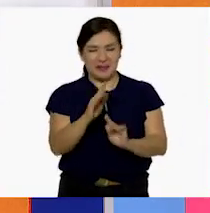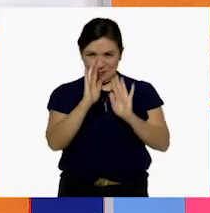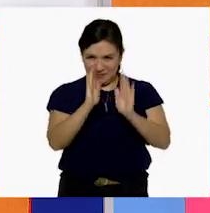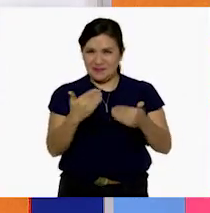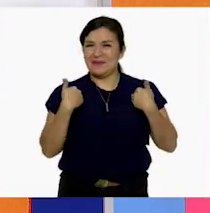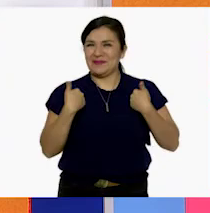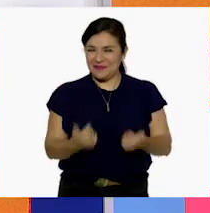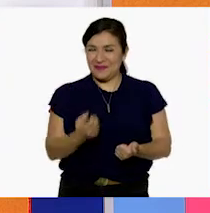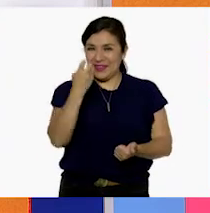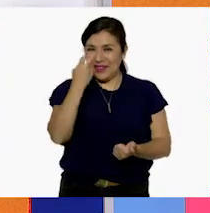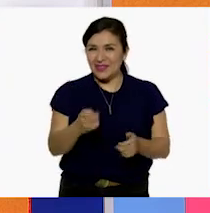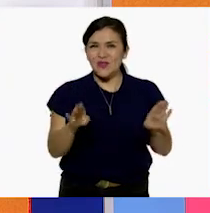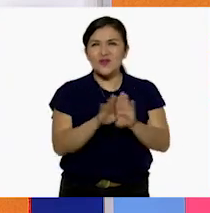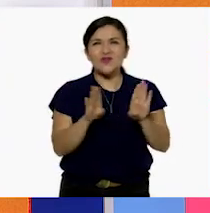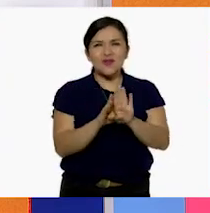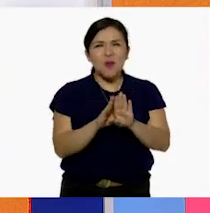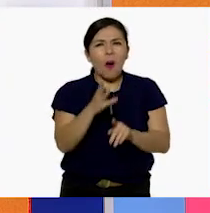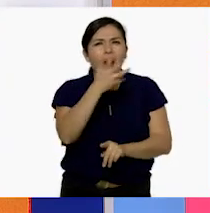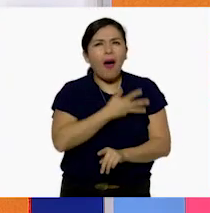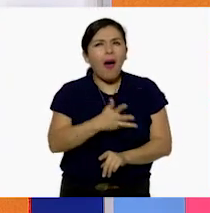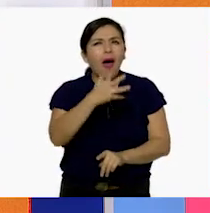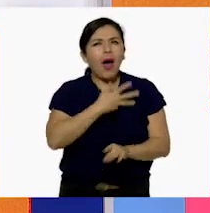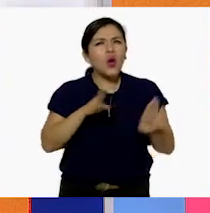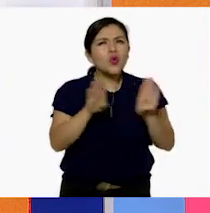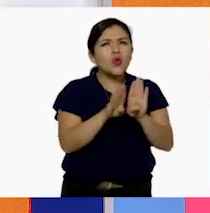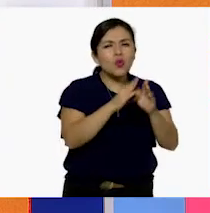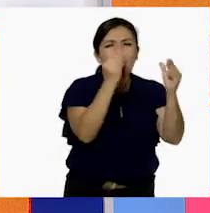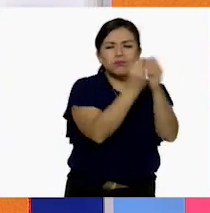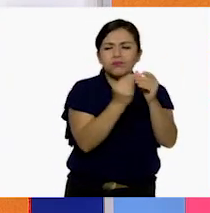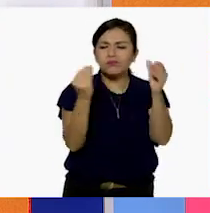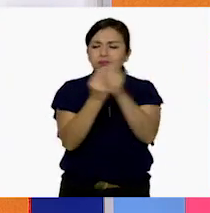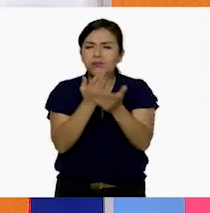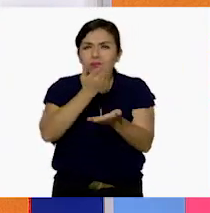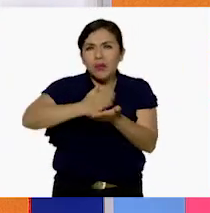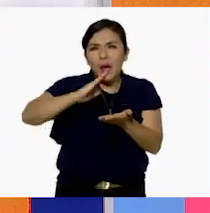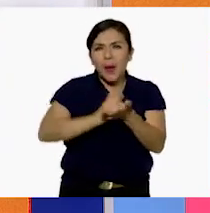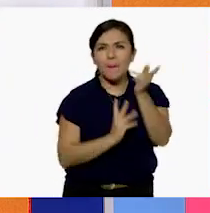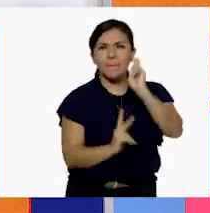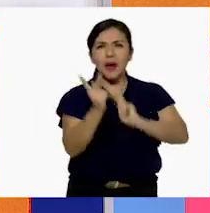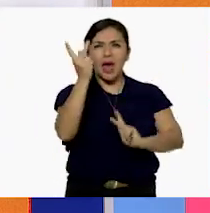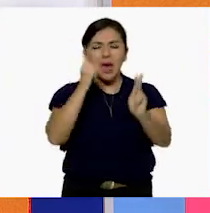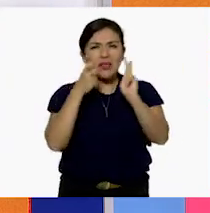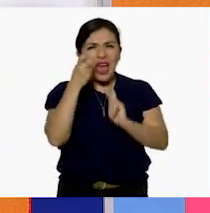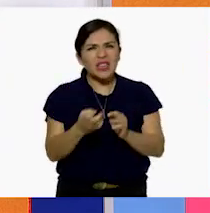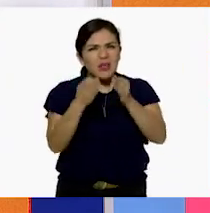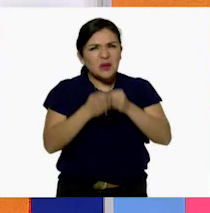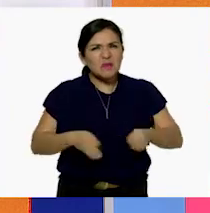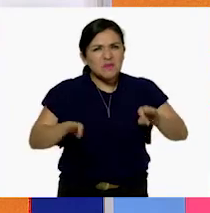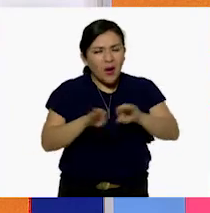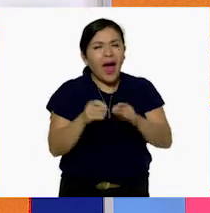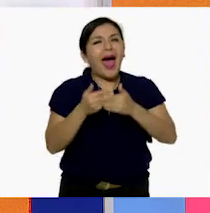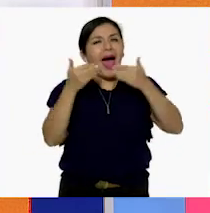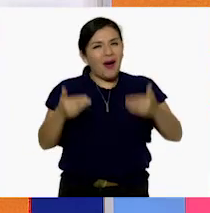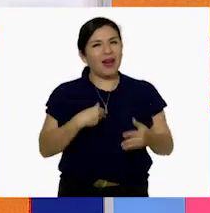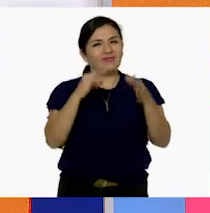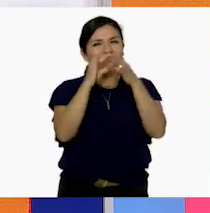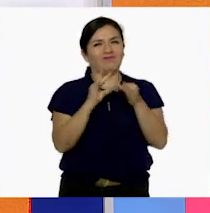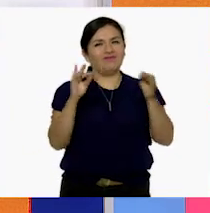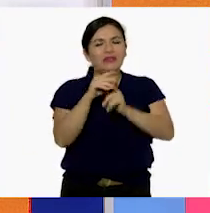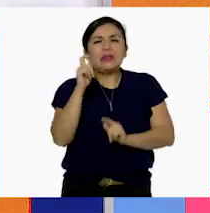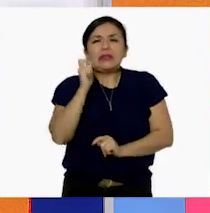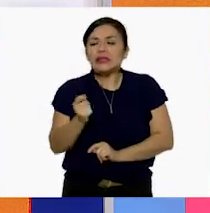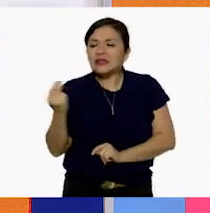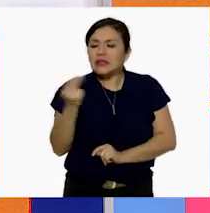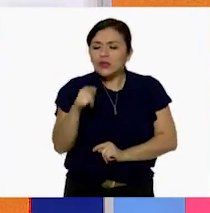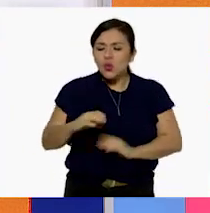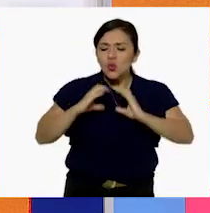hablamos acerca de sus tipos, cómo se pueden clasificar y la importancia que tienen, vamos a hablar un poco sobre lo que necesitan las